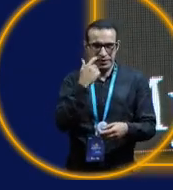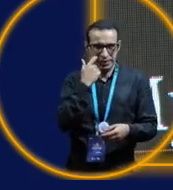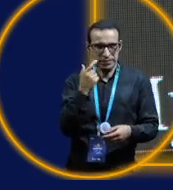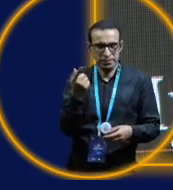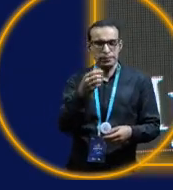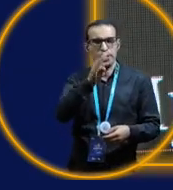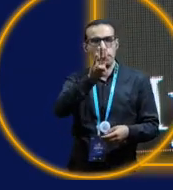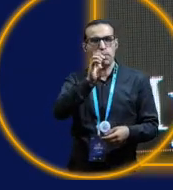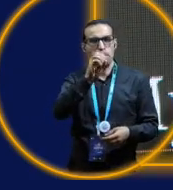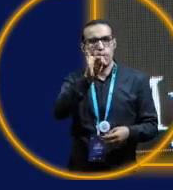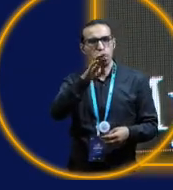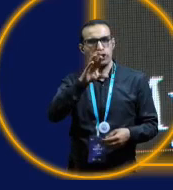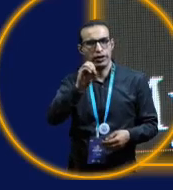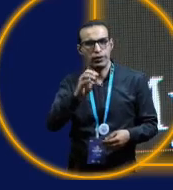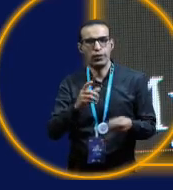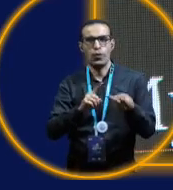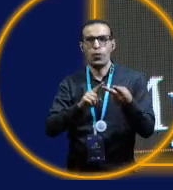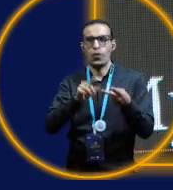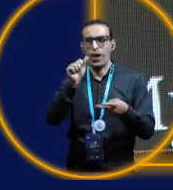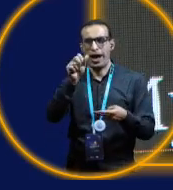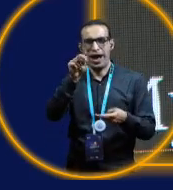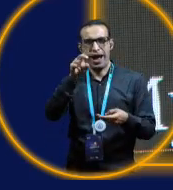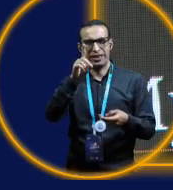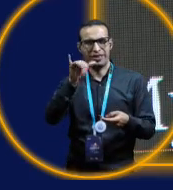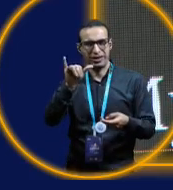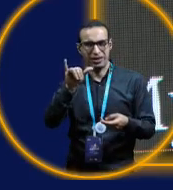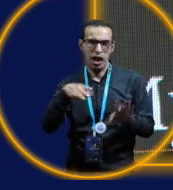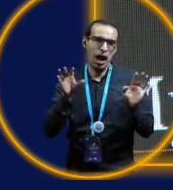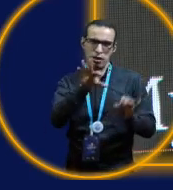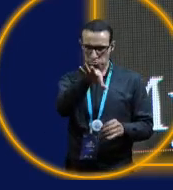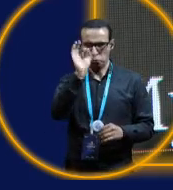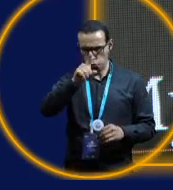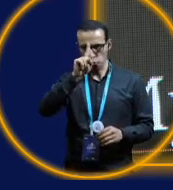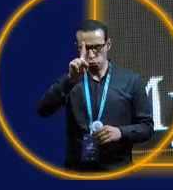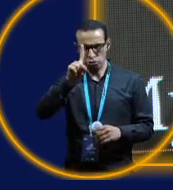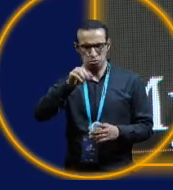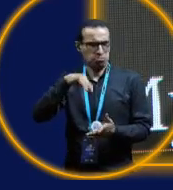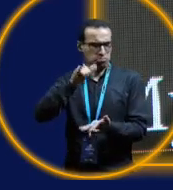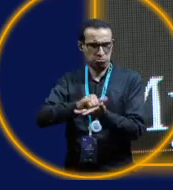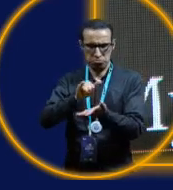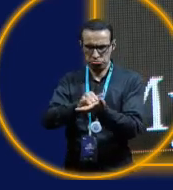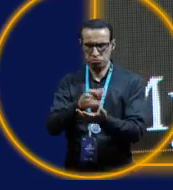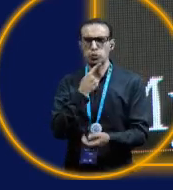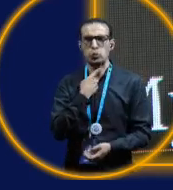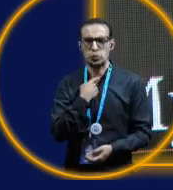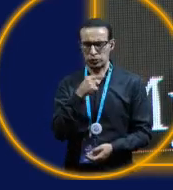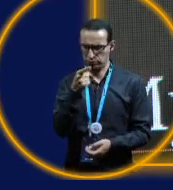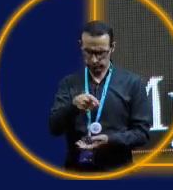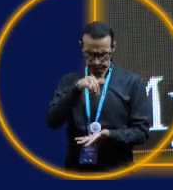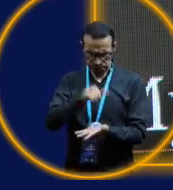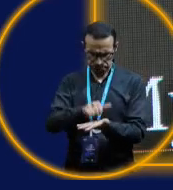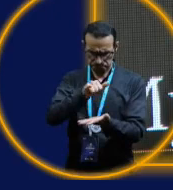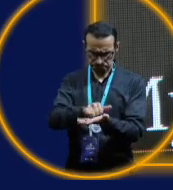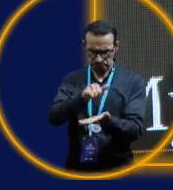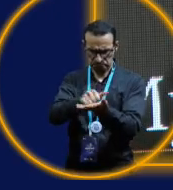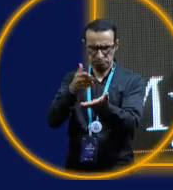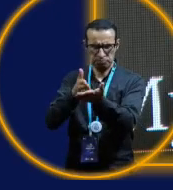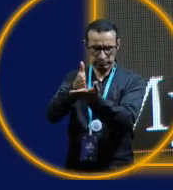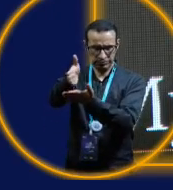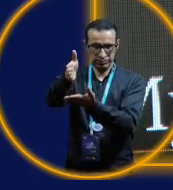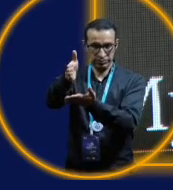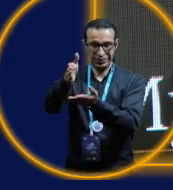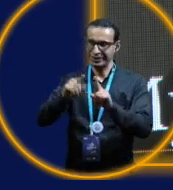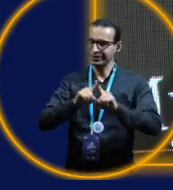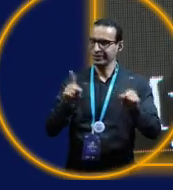War que escogían una cosa y lo hacían y decían como esto es la cosa que yo hago una y otra otra vez yo soy